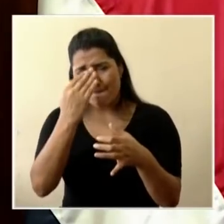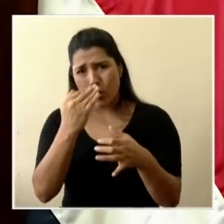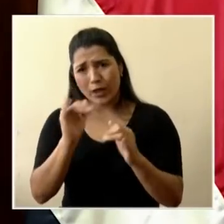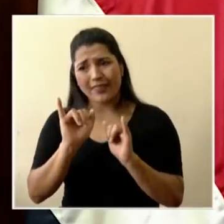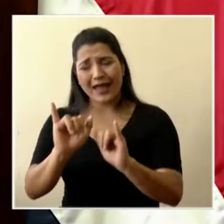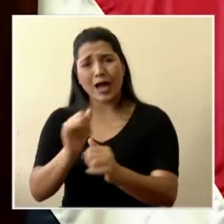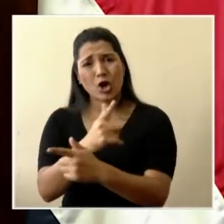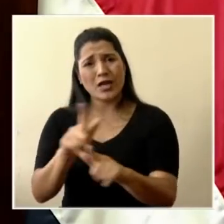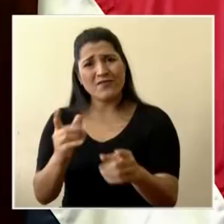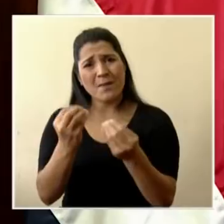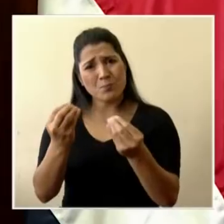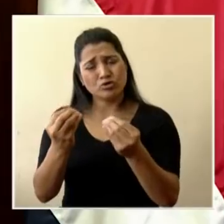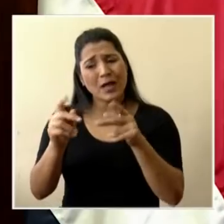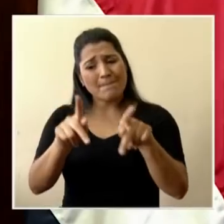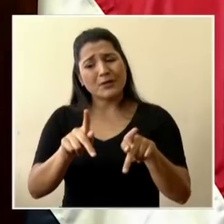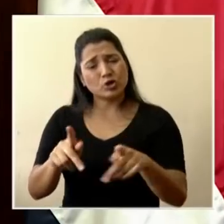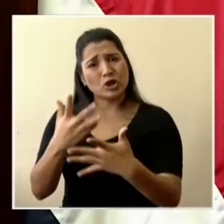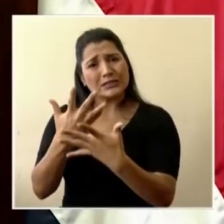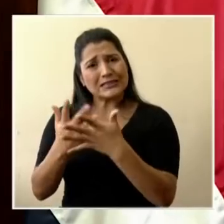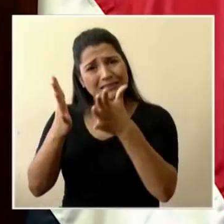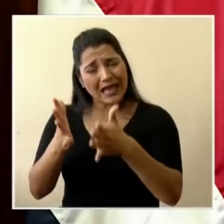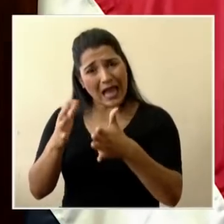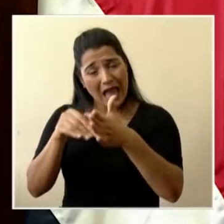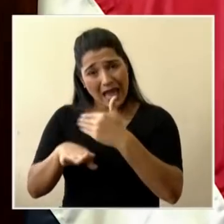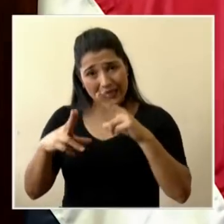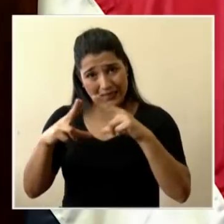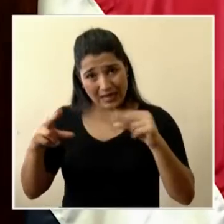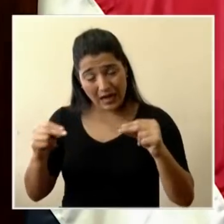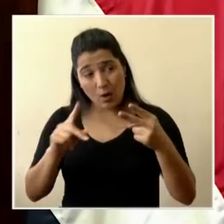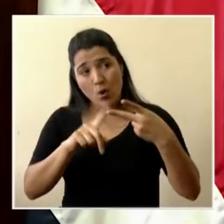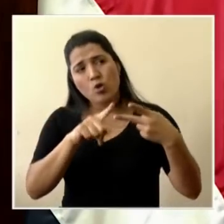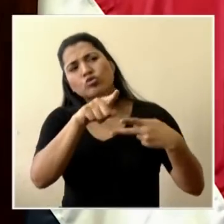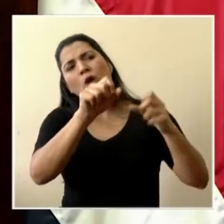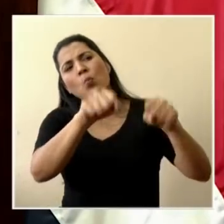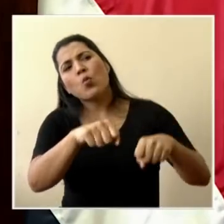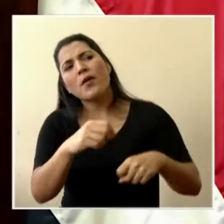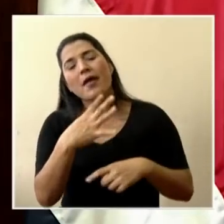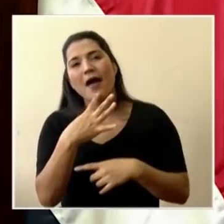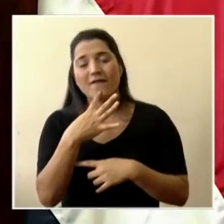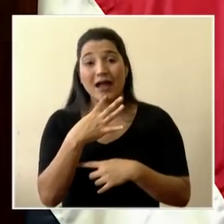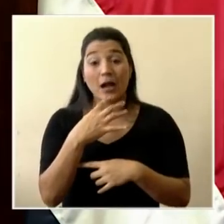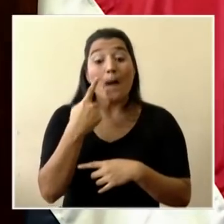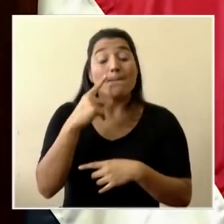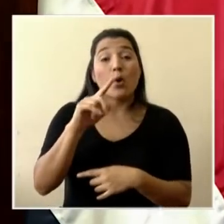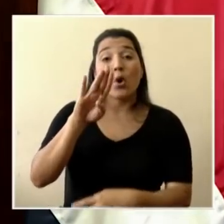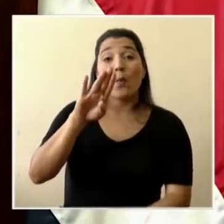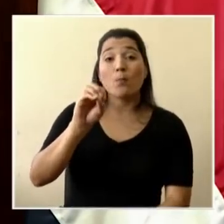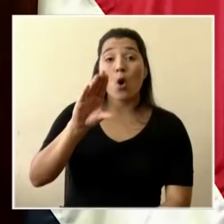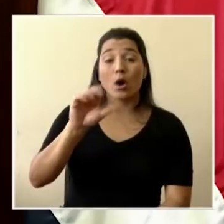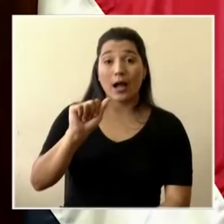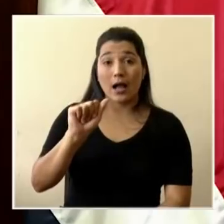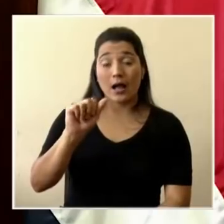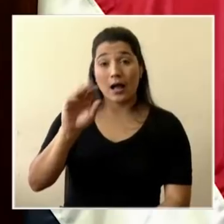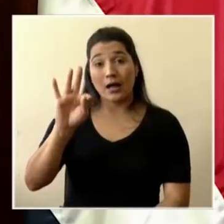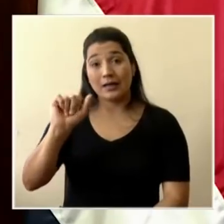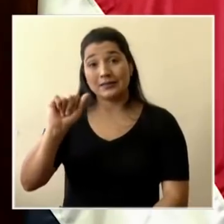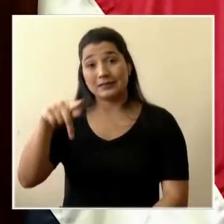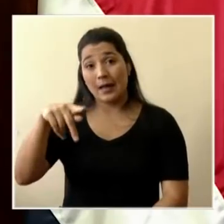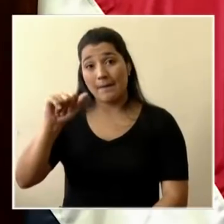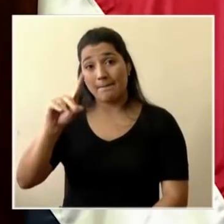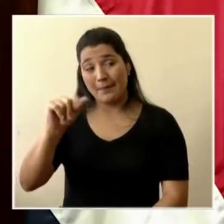nos puede hacer un detalle sobre audios que circulan por redes sociales en donde dice que por Boca Tapada y Cureña entran por la libre